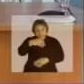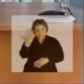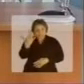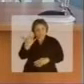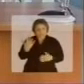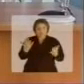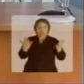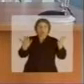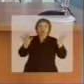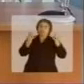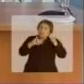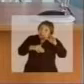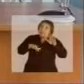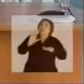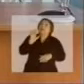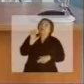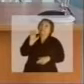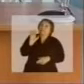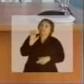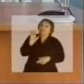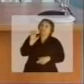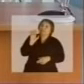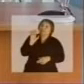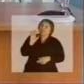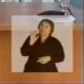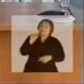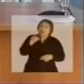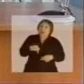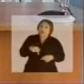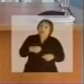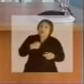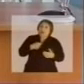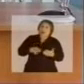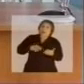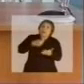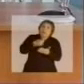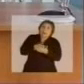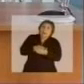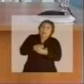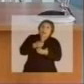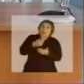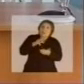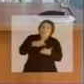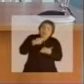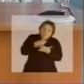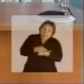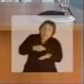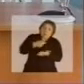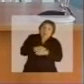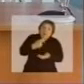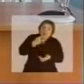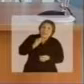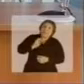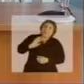Porque tal vez Tal vez Estamos pagando El precio De alguna vieja fractura